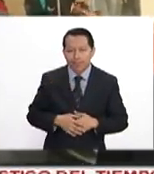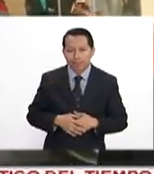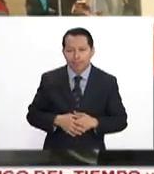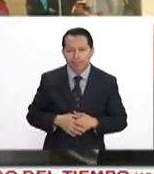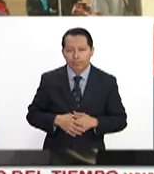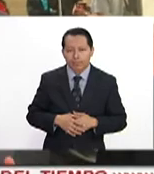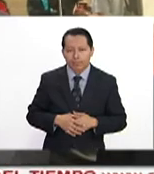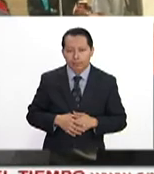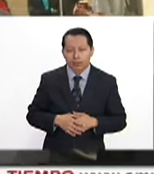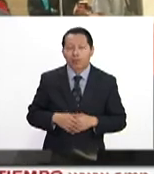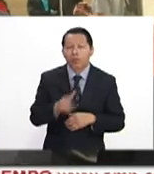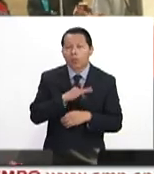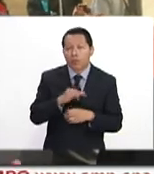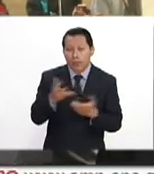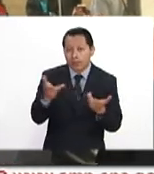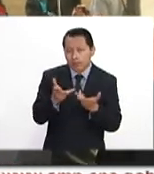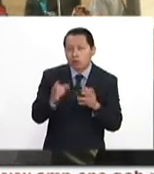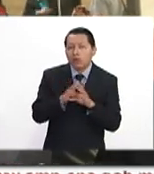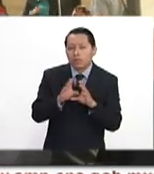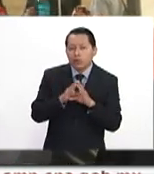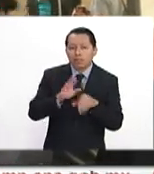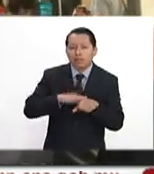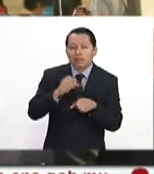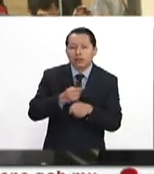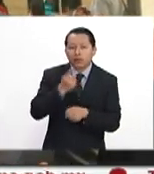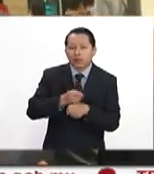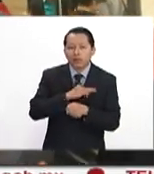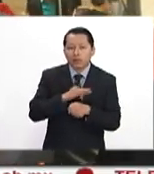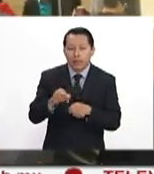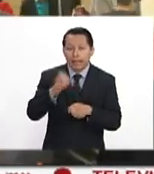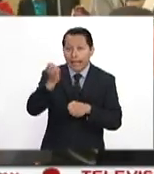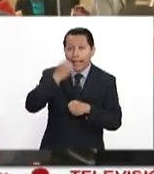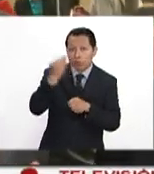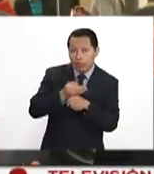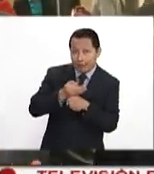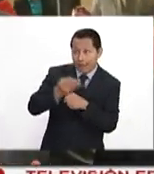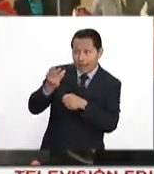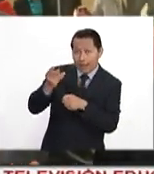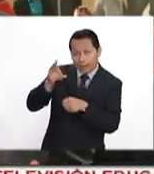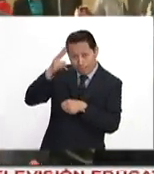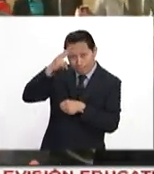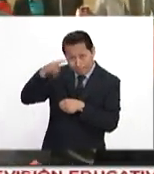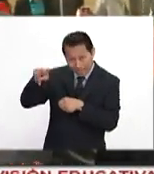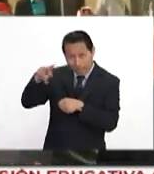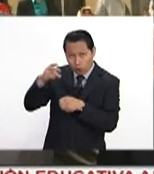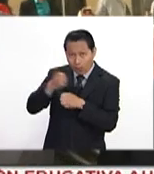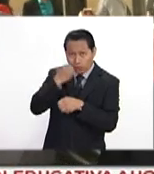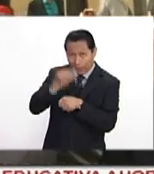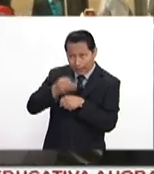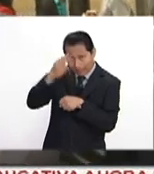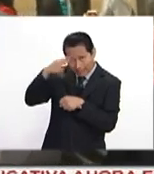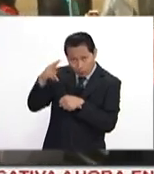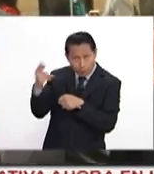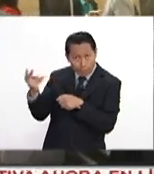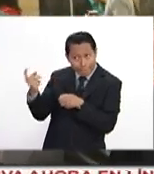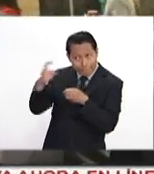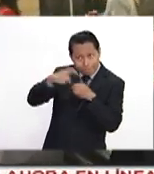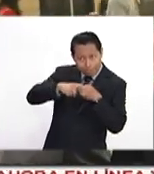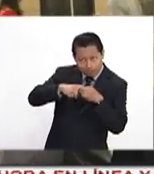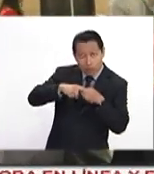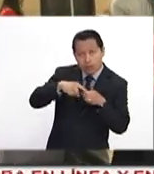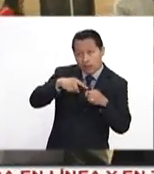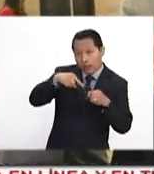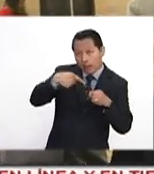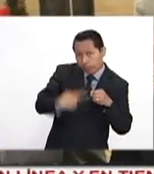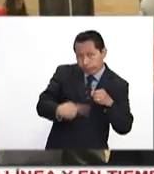Una de las vías para hacerlo es asegurando más oportunidades para que los estudiantes que vienen de México tengan éxito aquí, en las instituciones